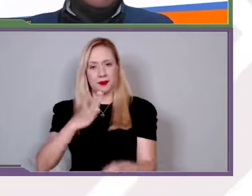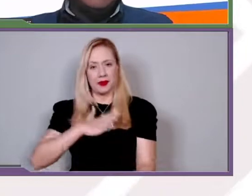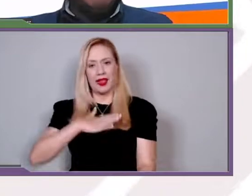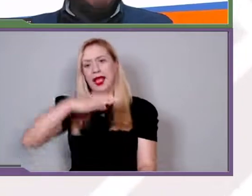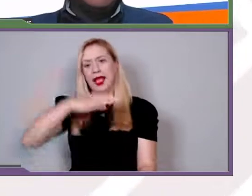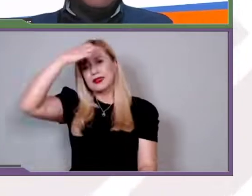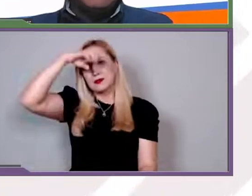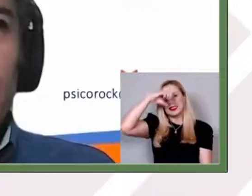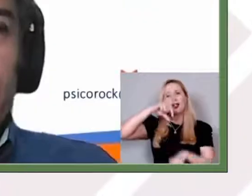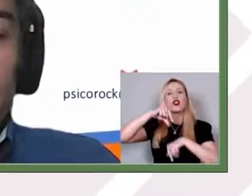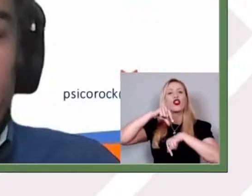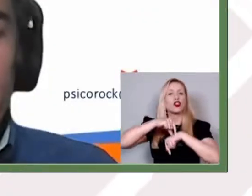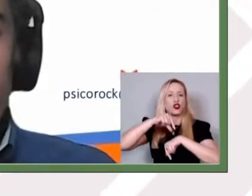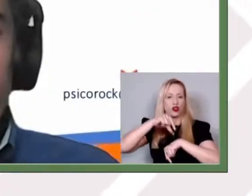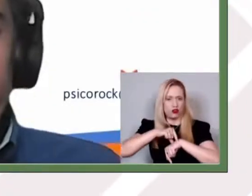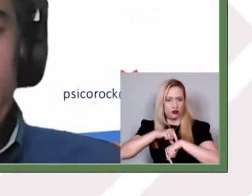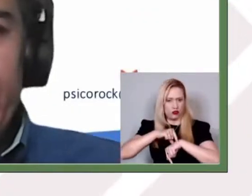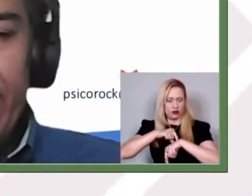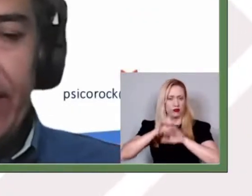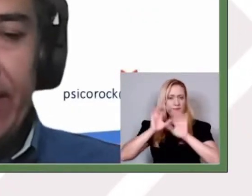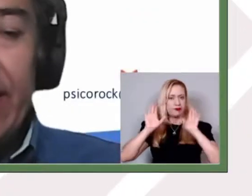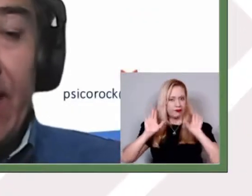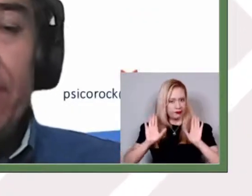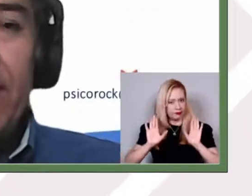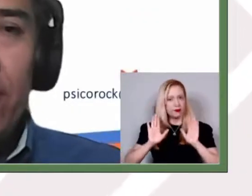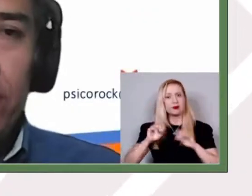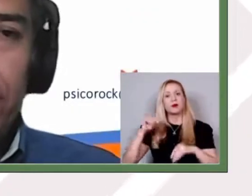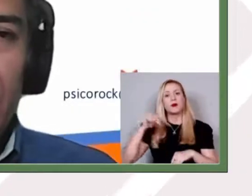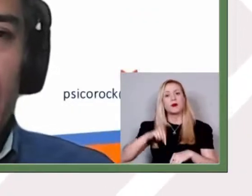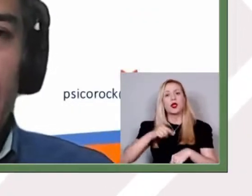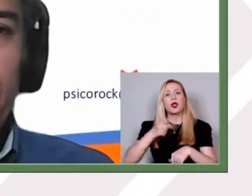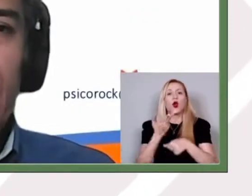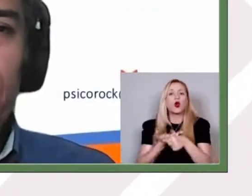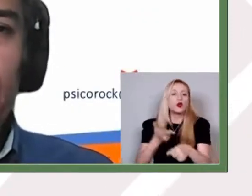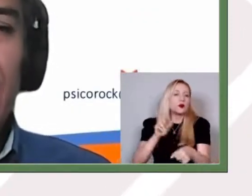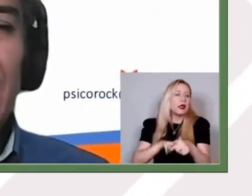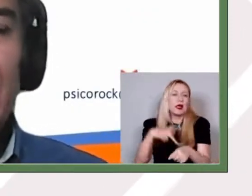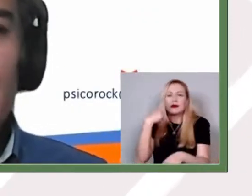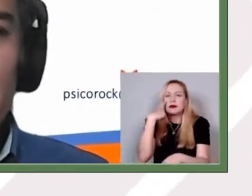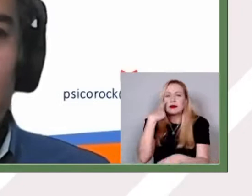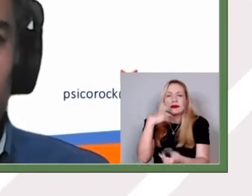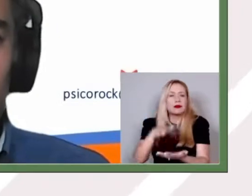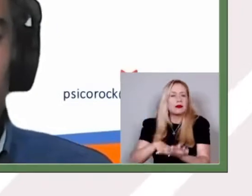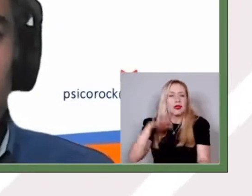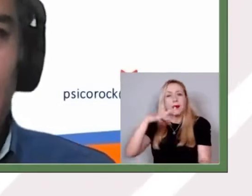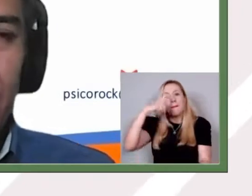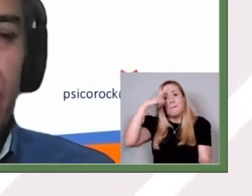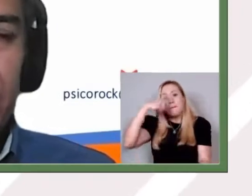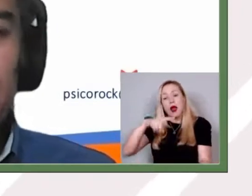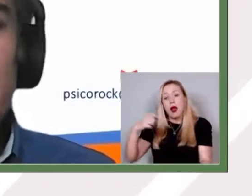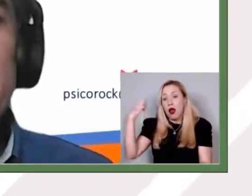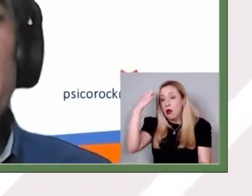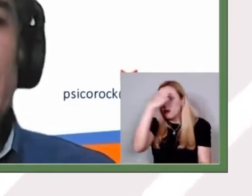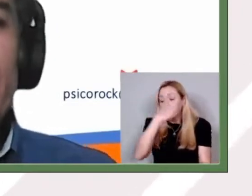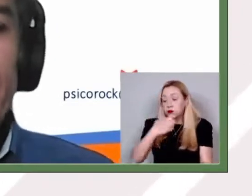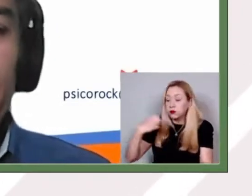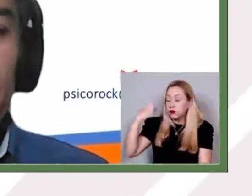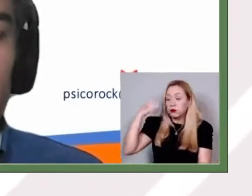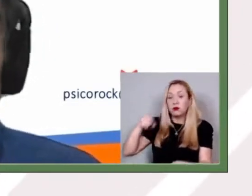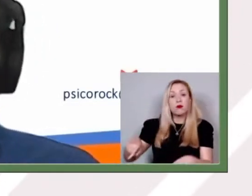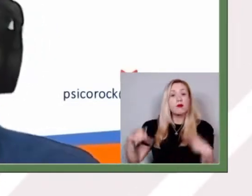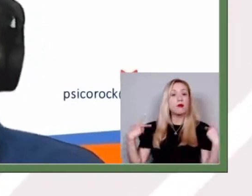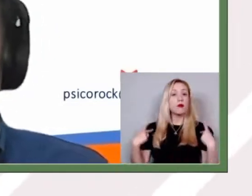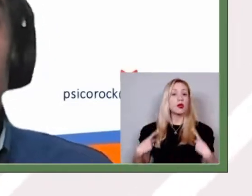clínica, porque en hospitales generalmente nos piden que para poder hacer el diagnóstico de la persona